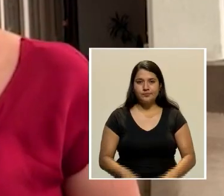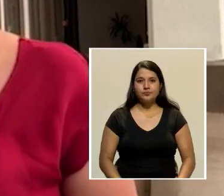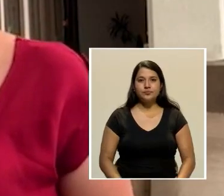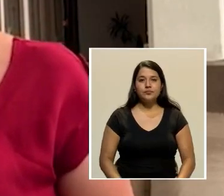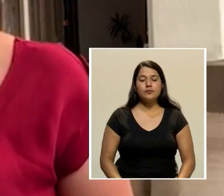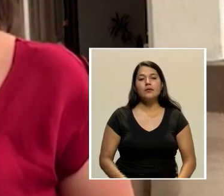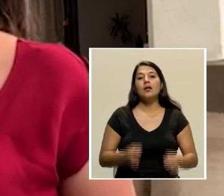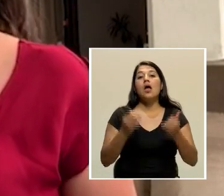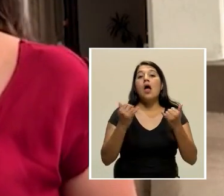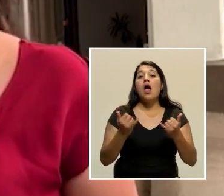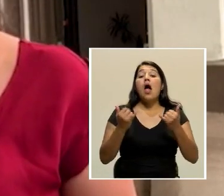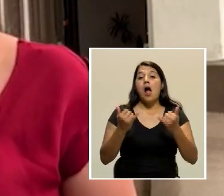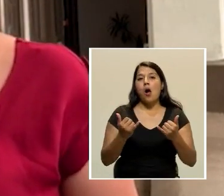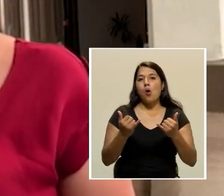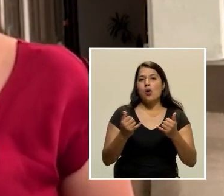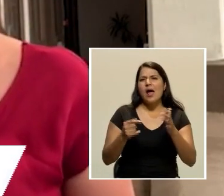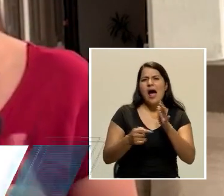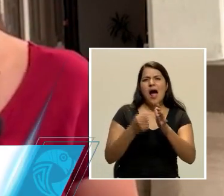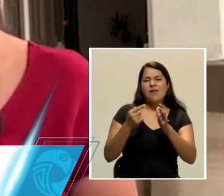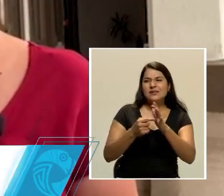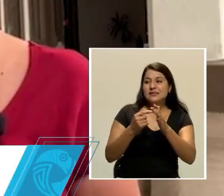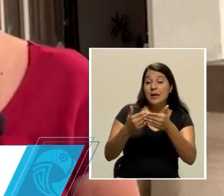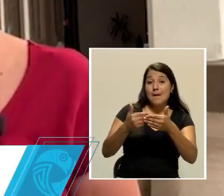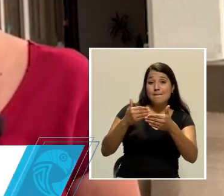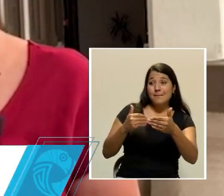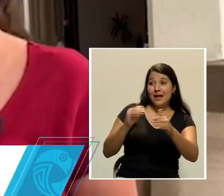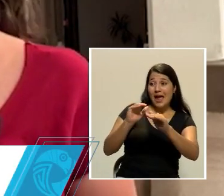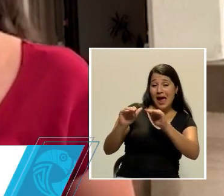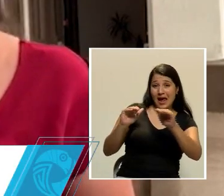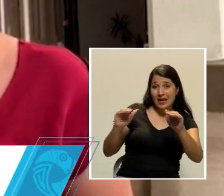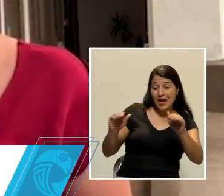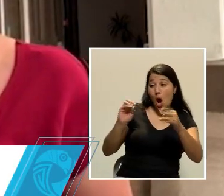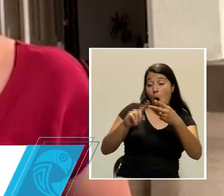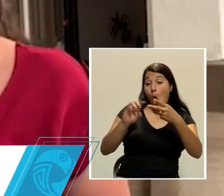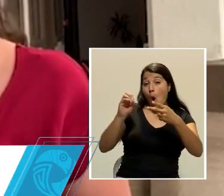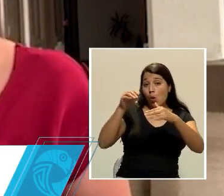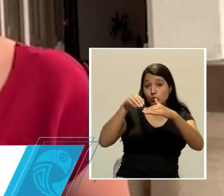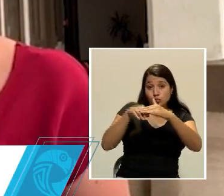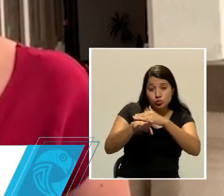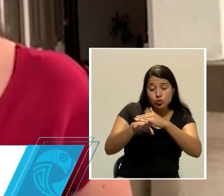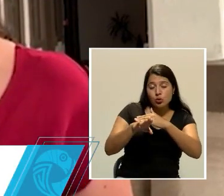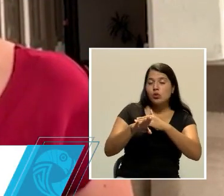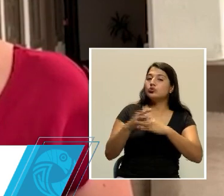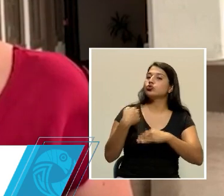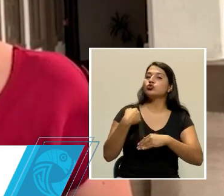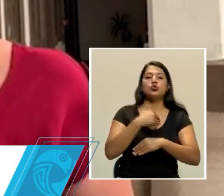completamente ajeno a encriptada. Además, la institución aseguró